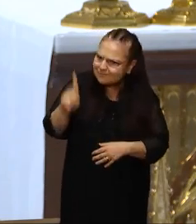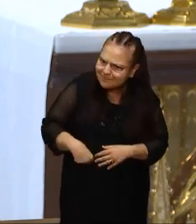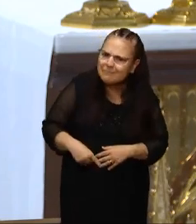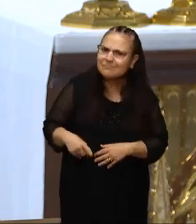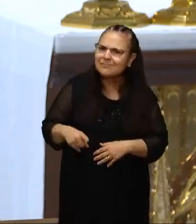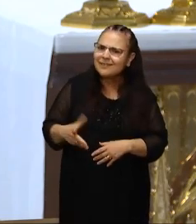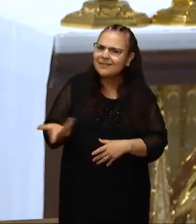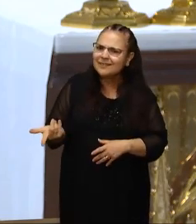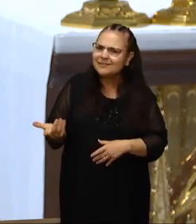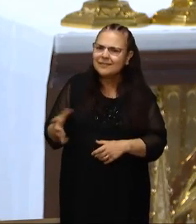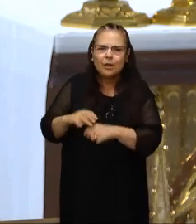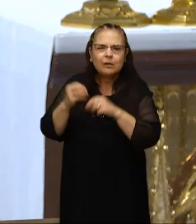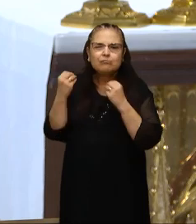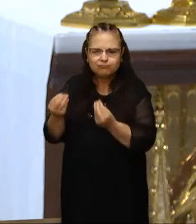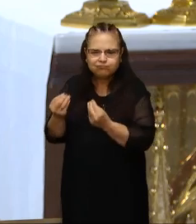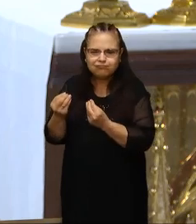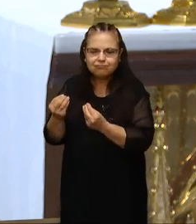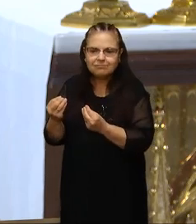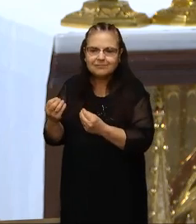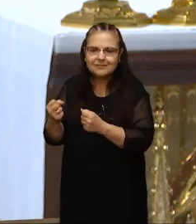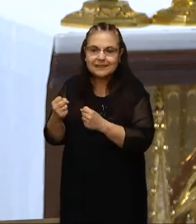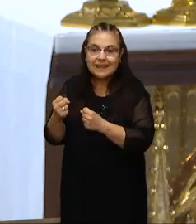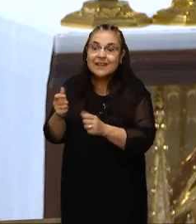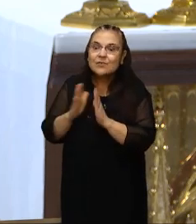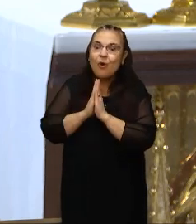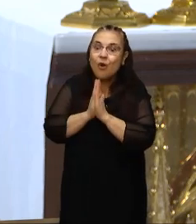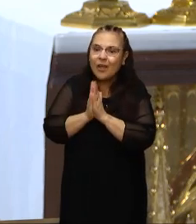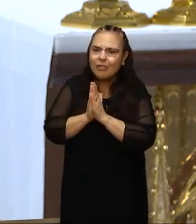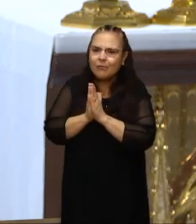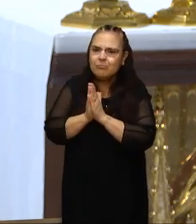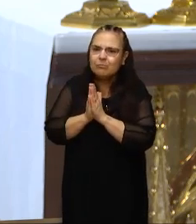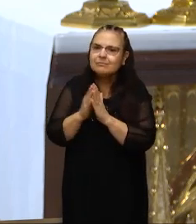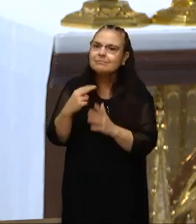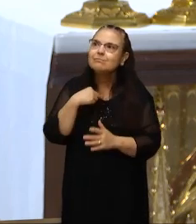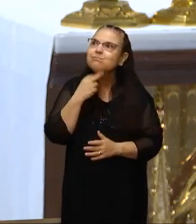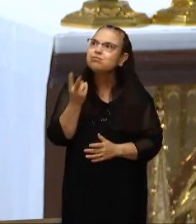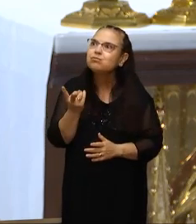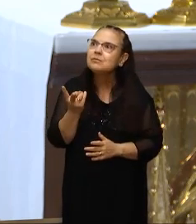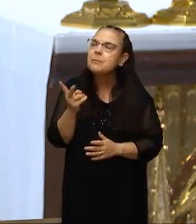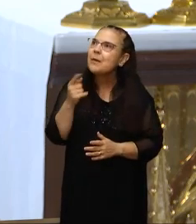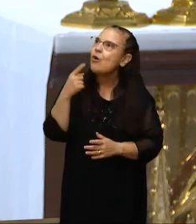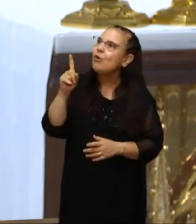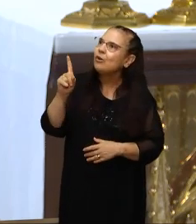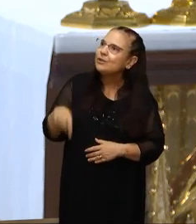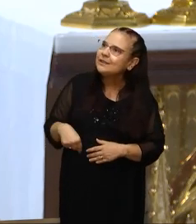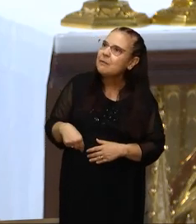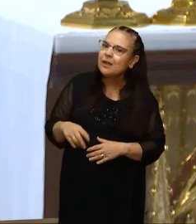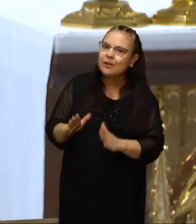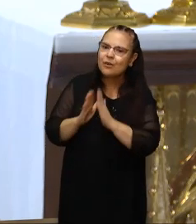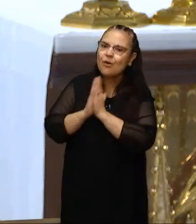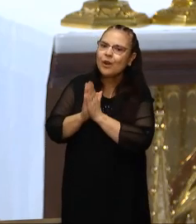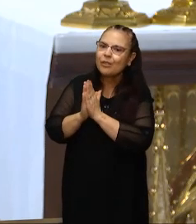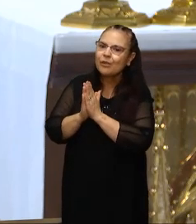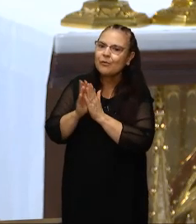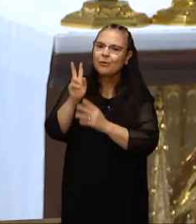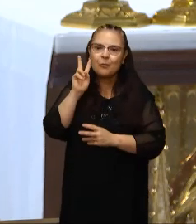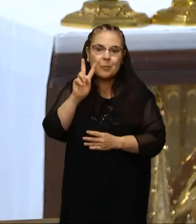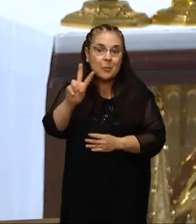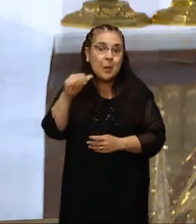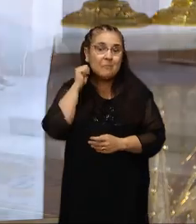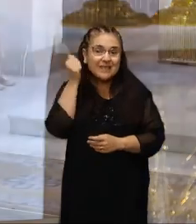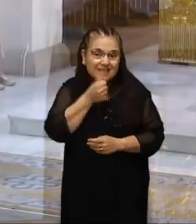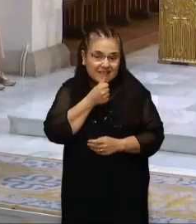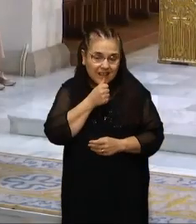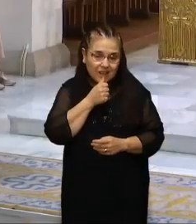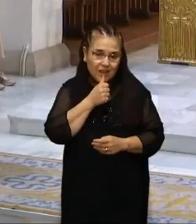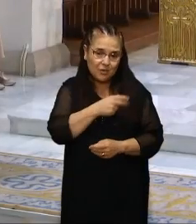comporta una gran densidad. Es una oración vocal, pero al mismo tiempo es una oración de contemplación del misterio